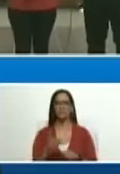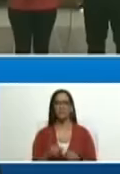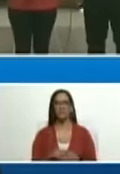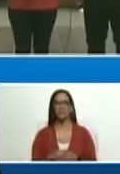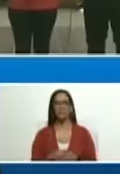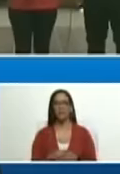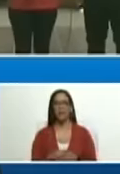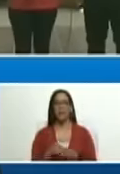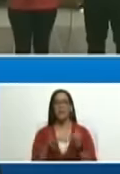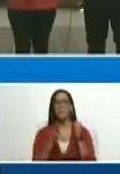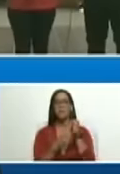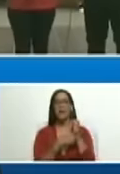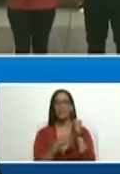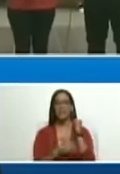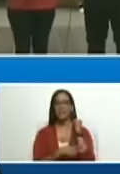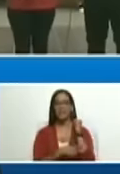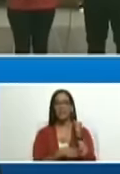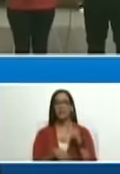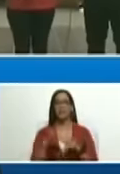Parques,